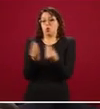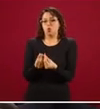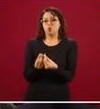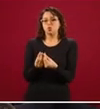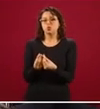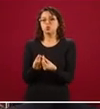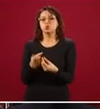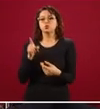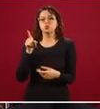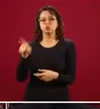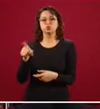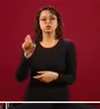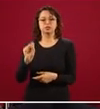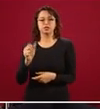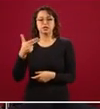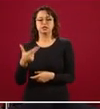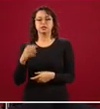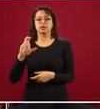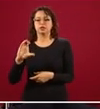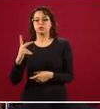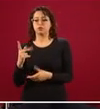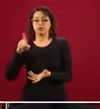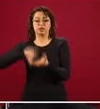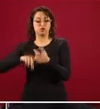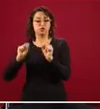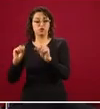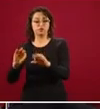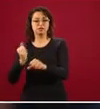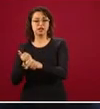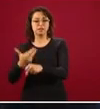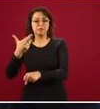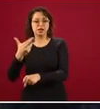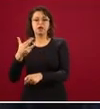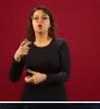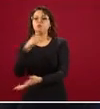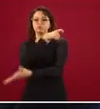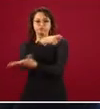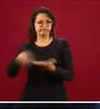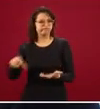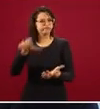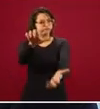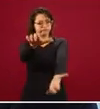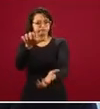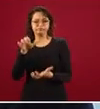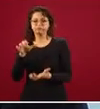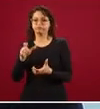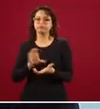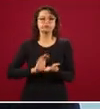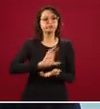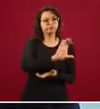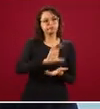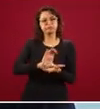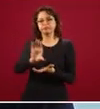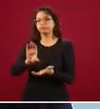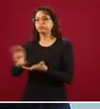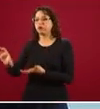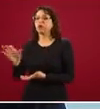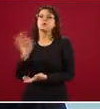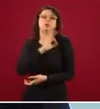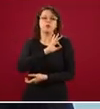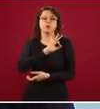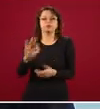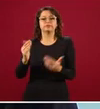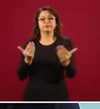tutelada por la Oficialía Mayor de Hacienda, ahora podemos tener una apreciación de las necesidades de todo el